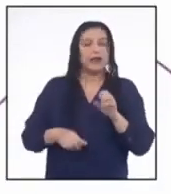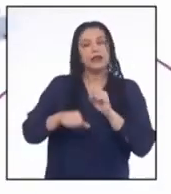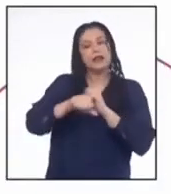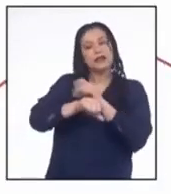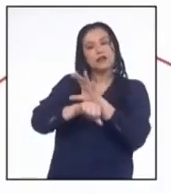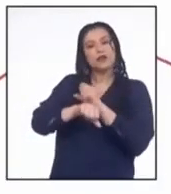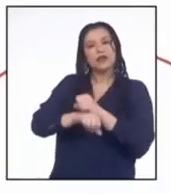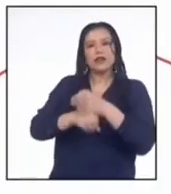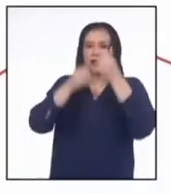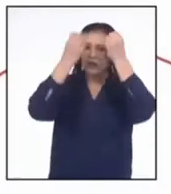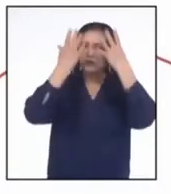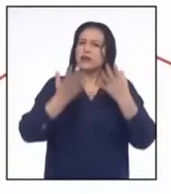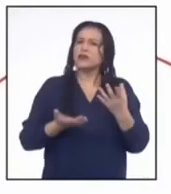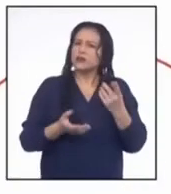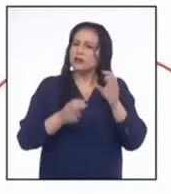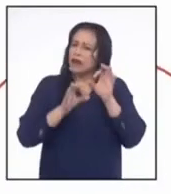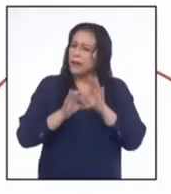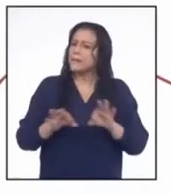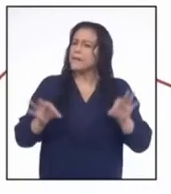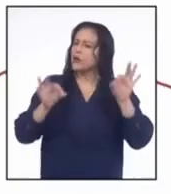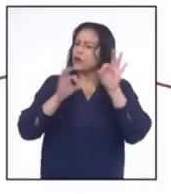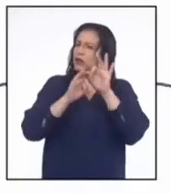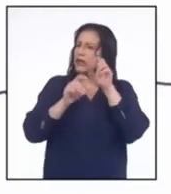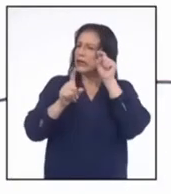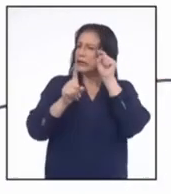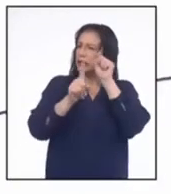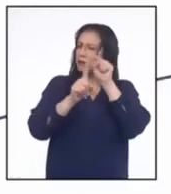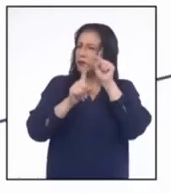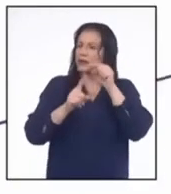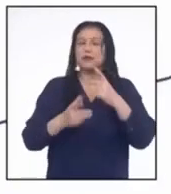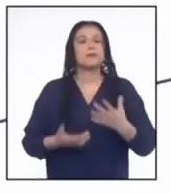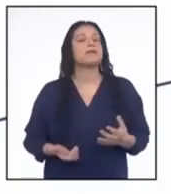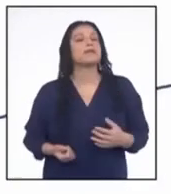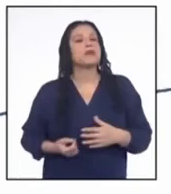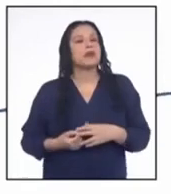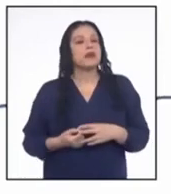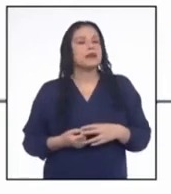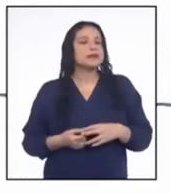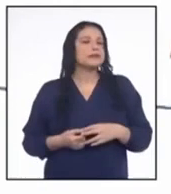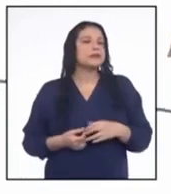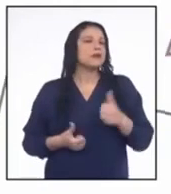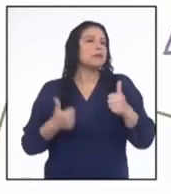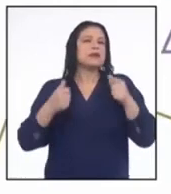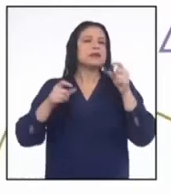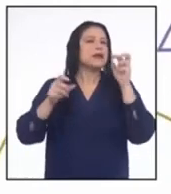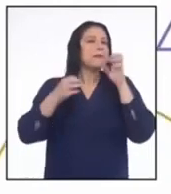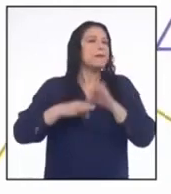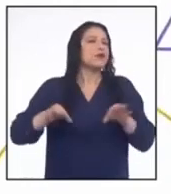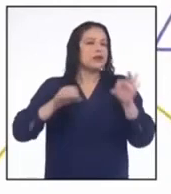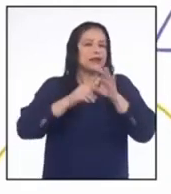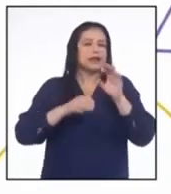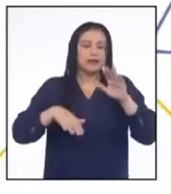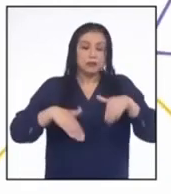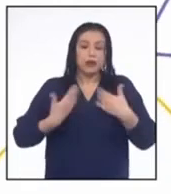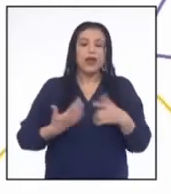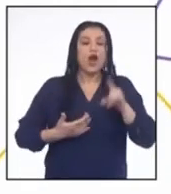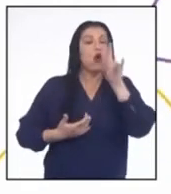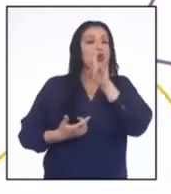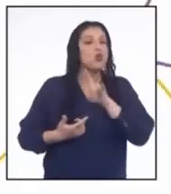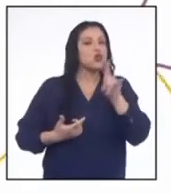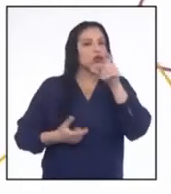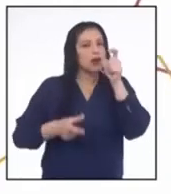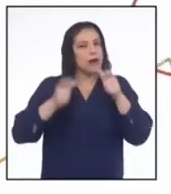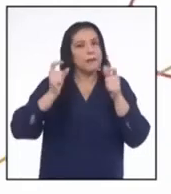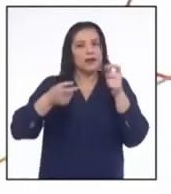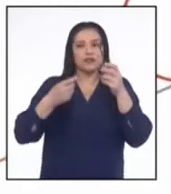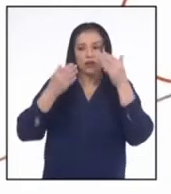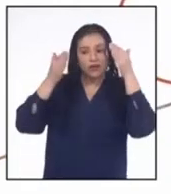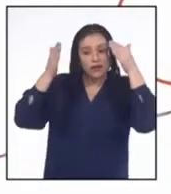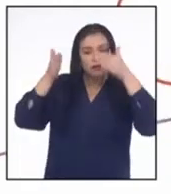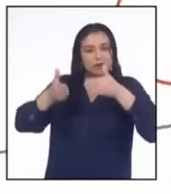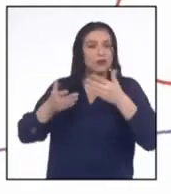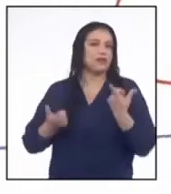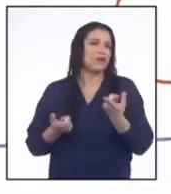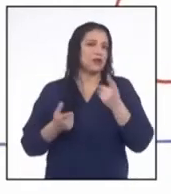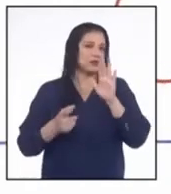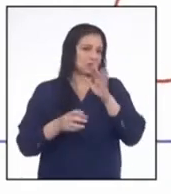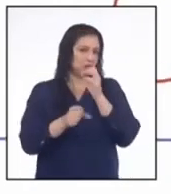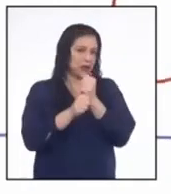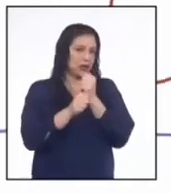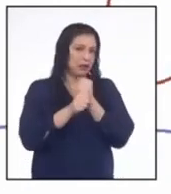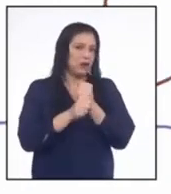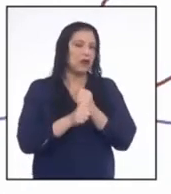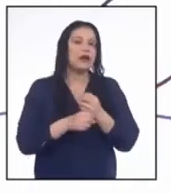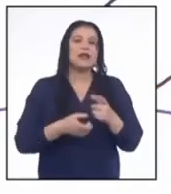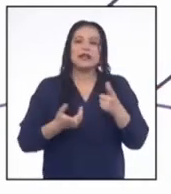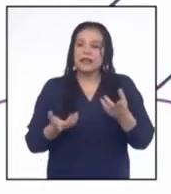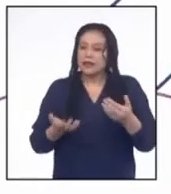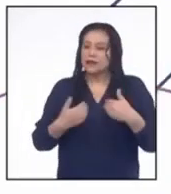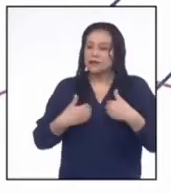sea relevante. La información es importante en tanto sea útil para el destinatario y le permita adquirir